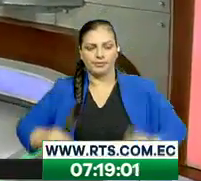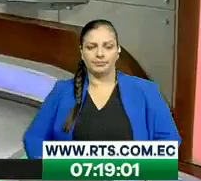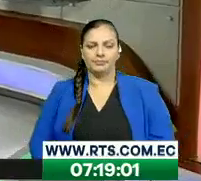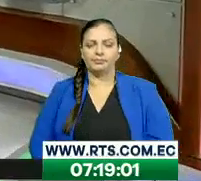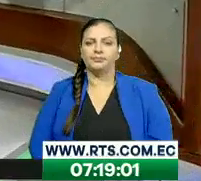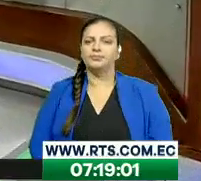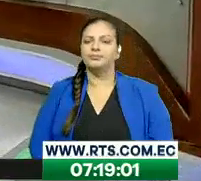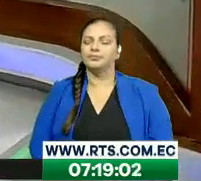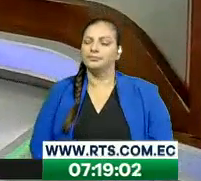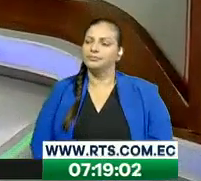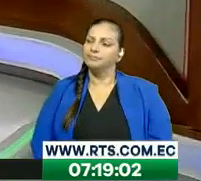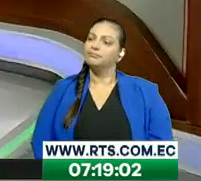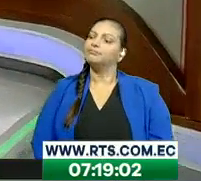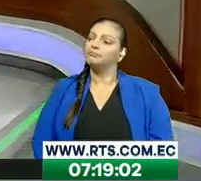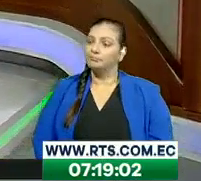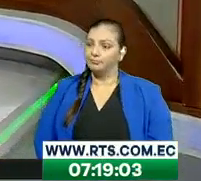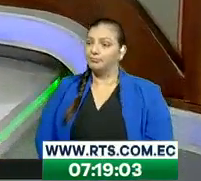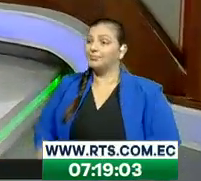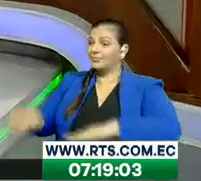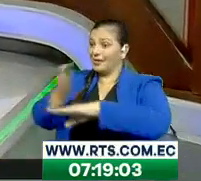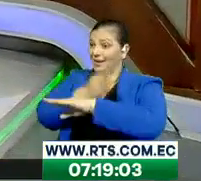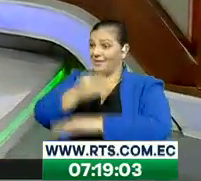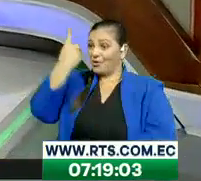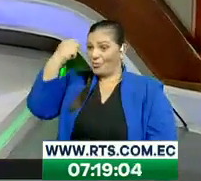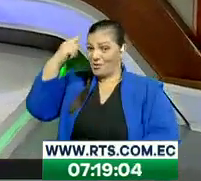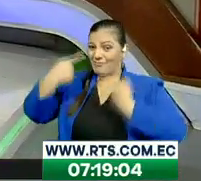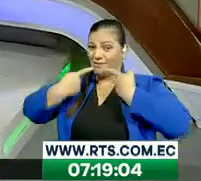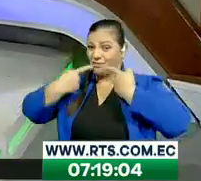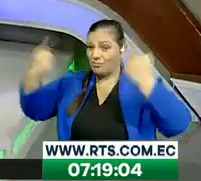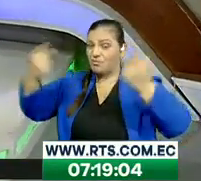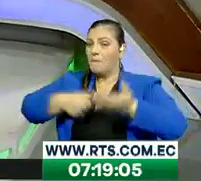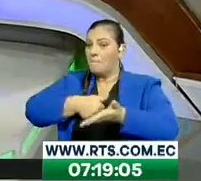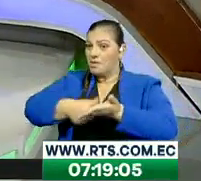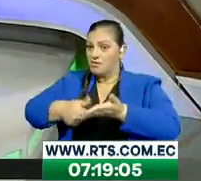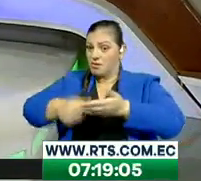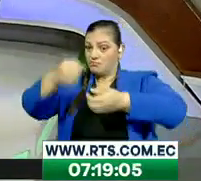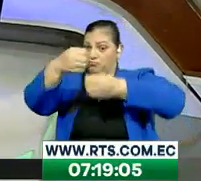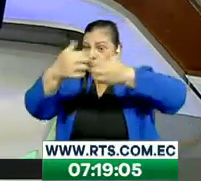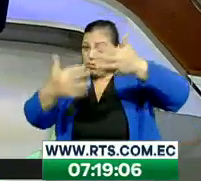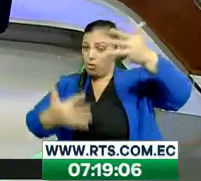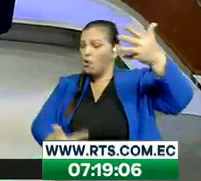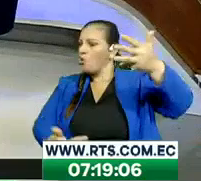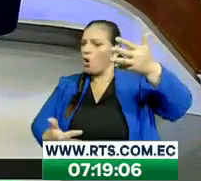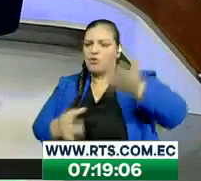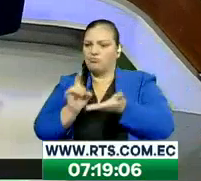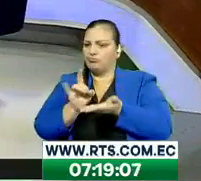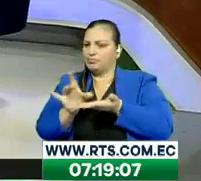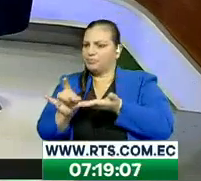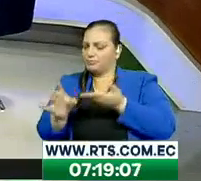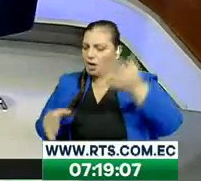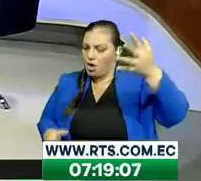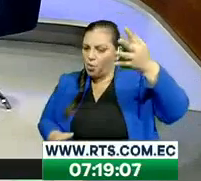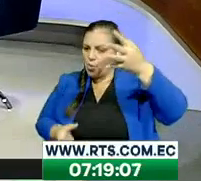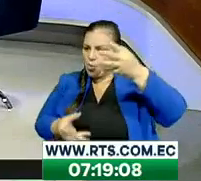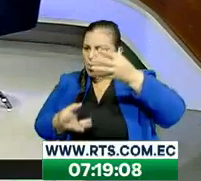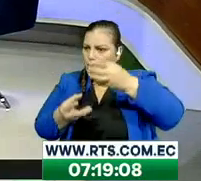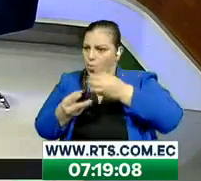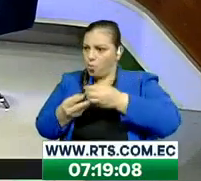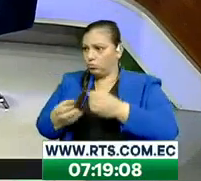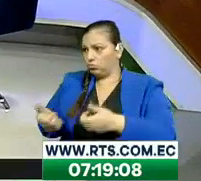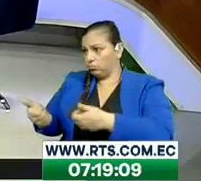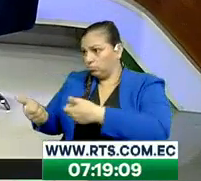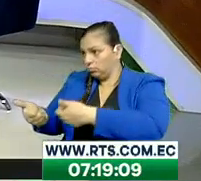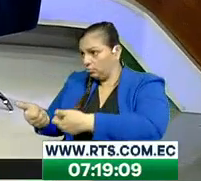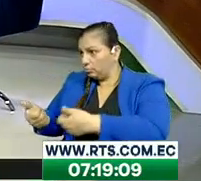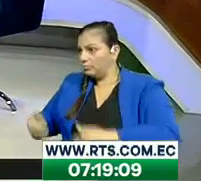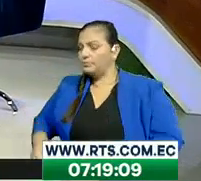de estas supresiones de instituciones públicas o fusiones, o al final allí hay otra variable que se ha destacado? Bueno, el